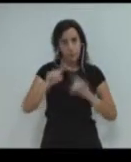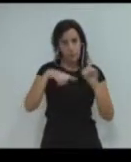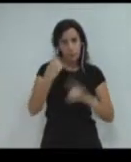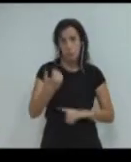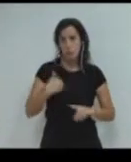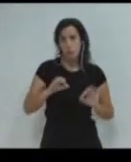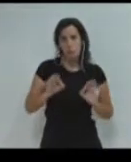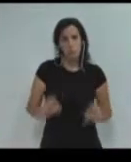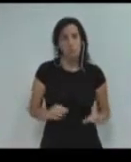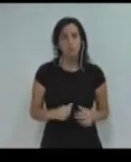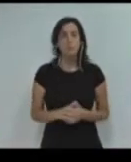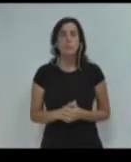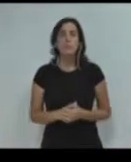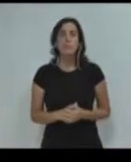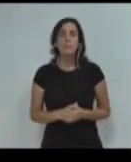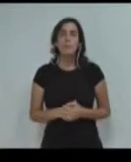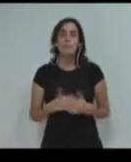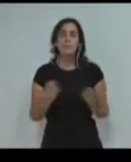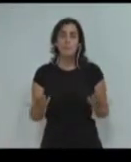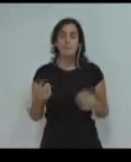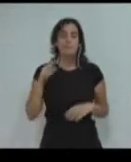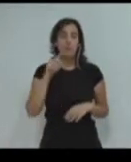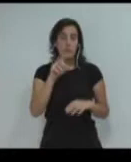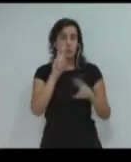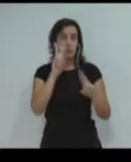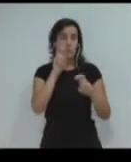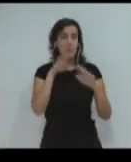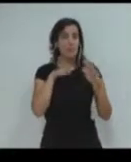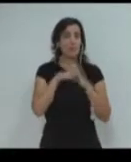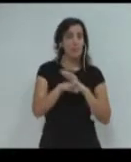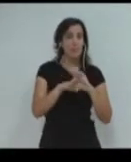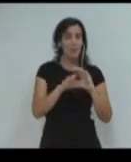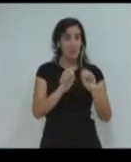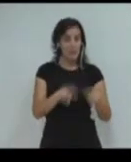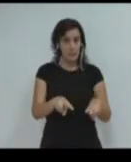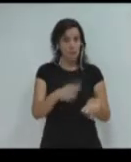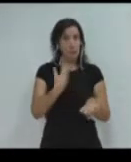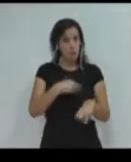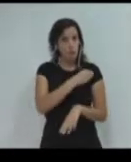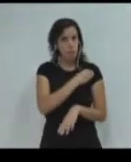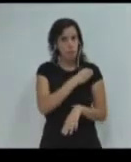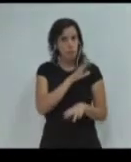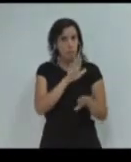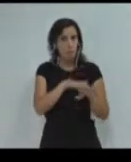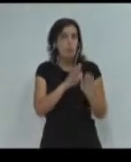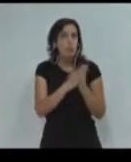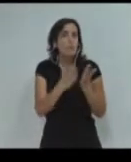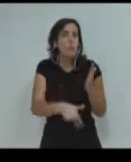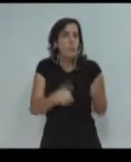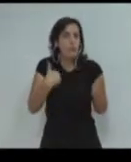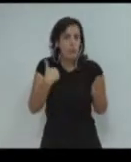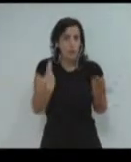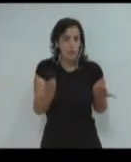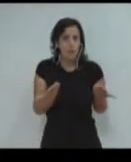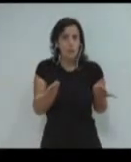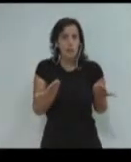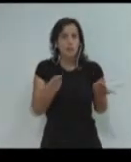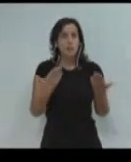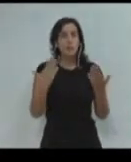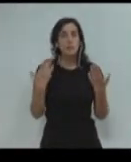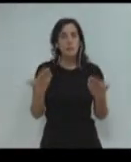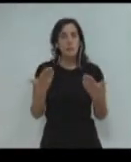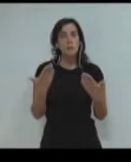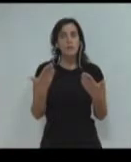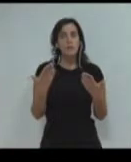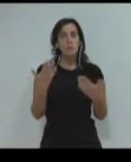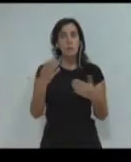marcado. como decía. Eso, sin contemplar la accesibilidad, ya te lo pide para un libro en general. ¿Qué es lo adicional que